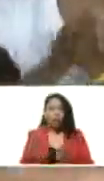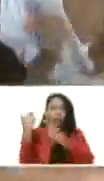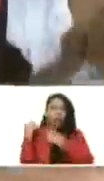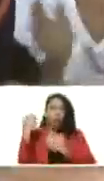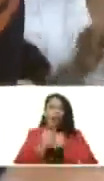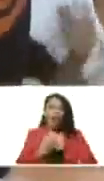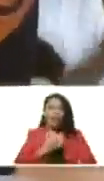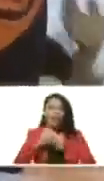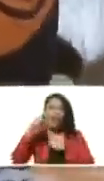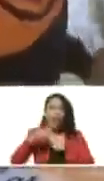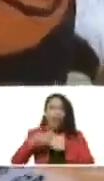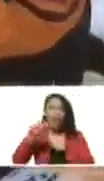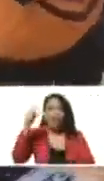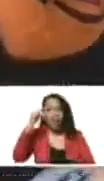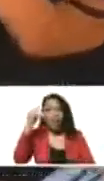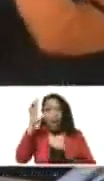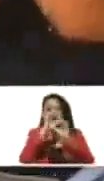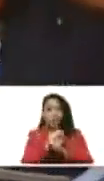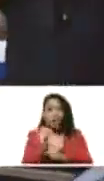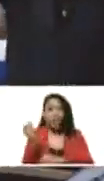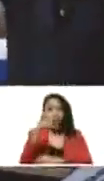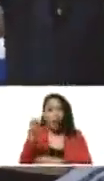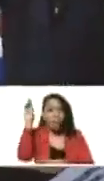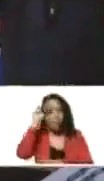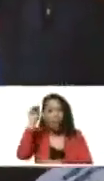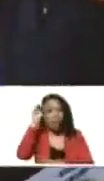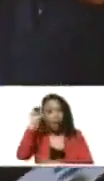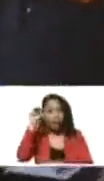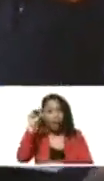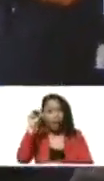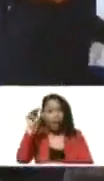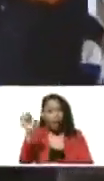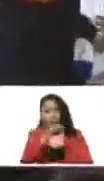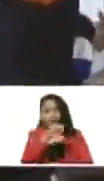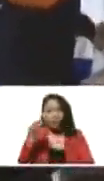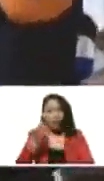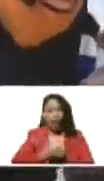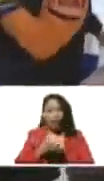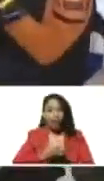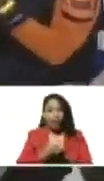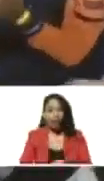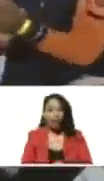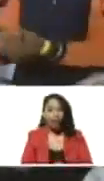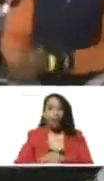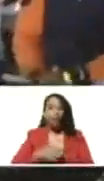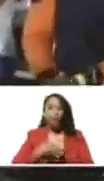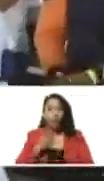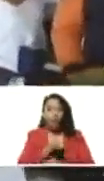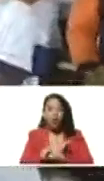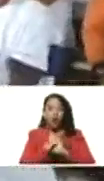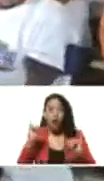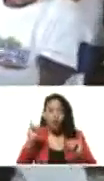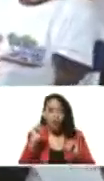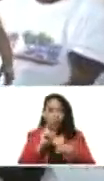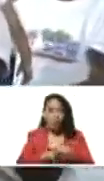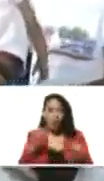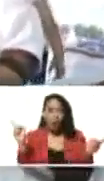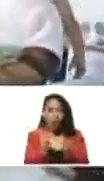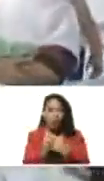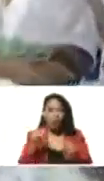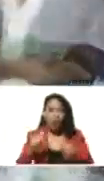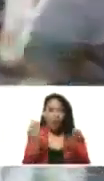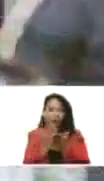alcaldesa estaba aquí día y noche, que además es maestra, una extraordinaria alcaldesa. y pudimos culminar en tiempo récord esta escuela.